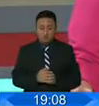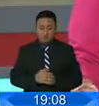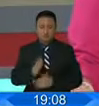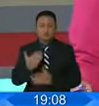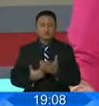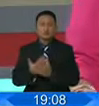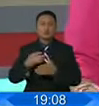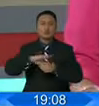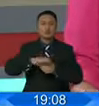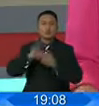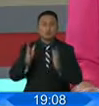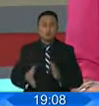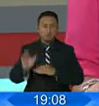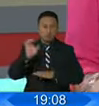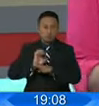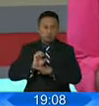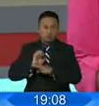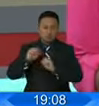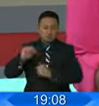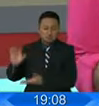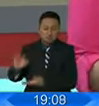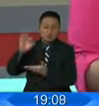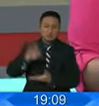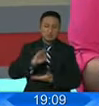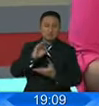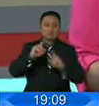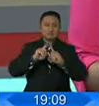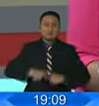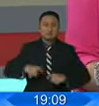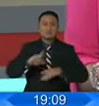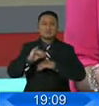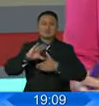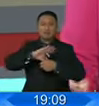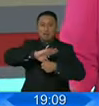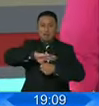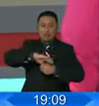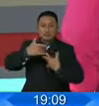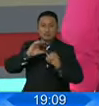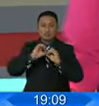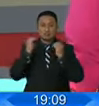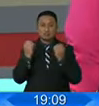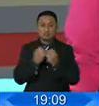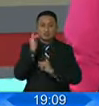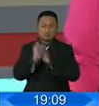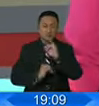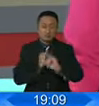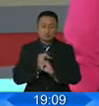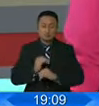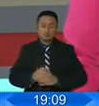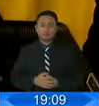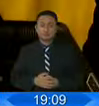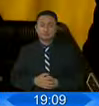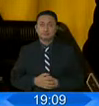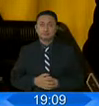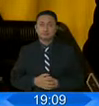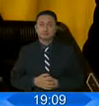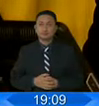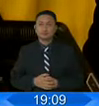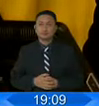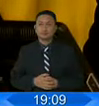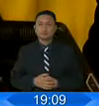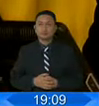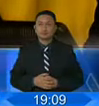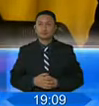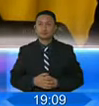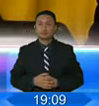nuevos cancilleres del Ecuador como representantes en diversas embajadas y organizaciones internacionales. Que a lo mejor